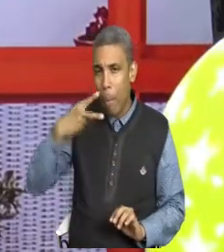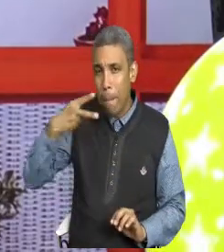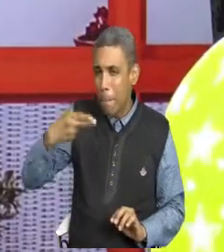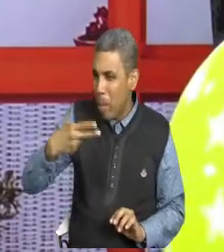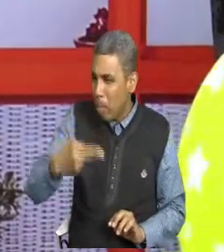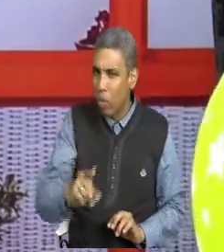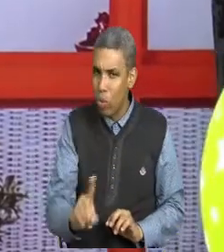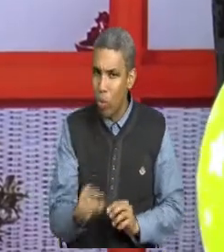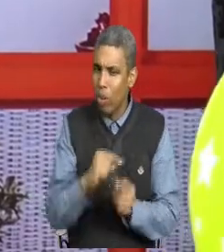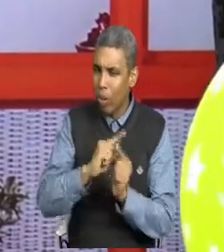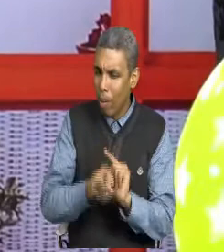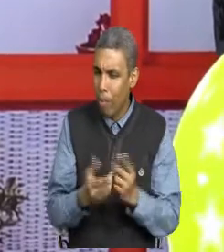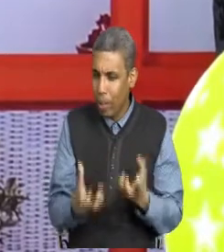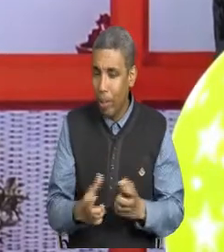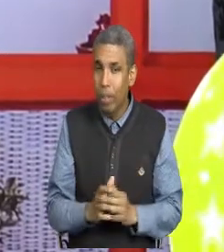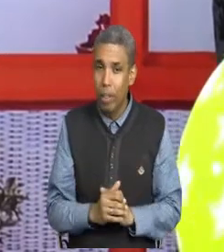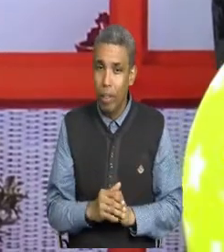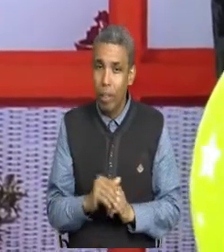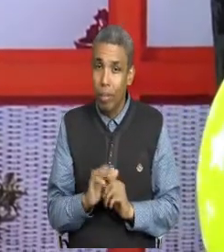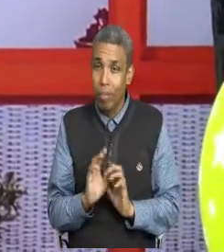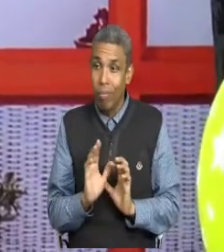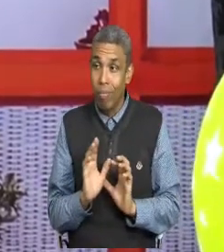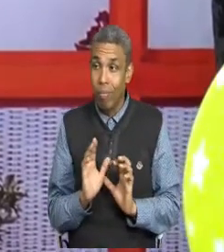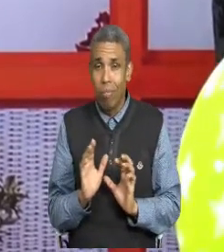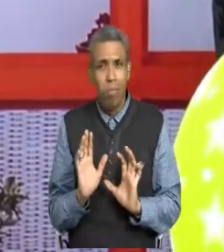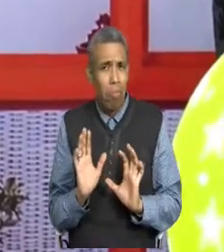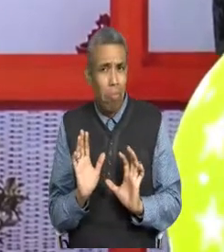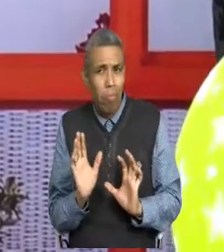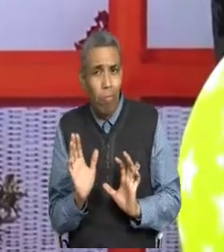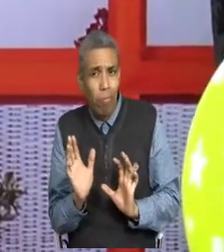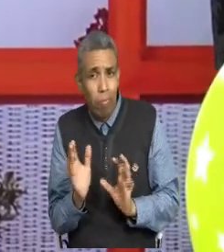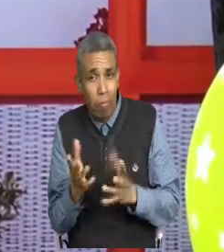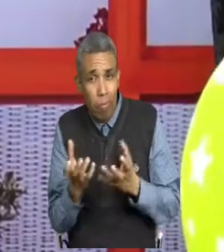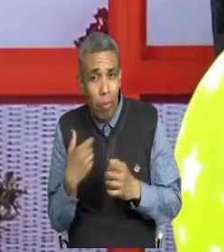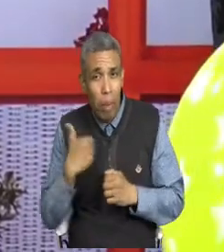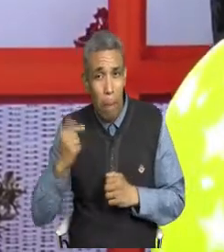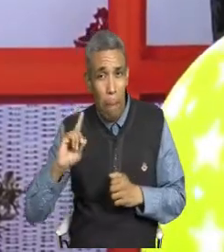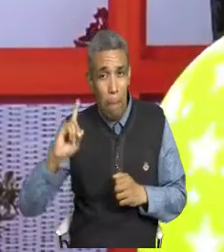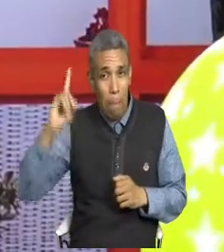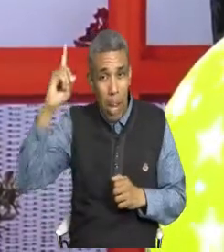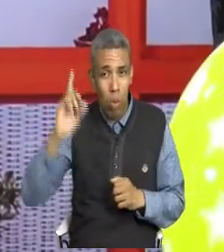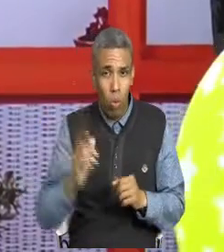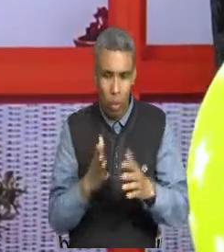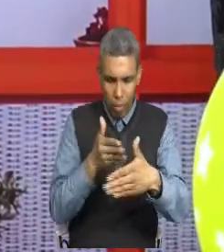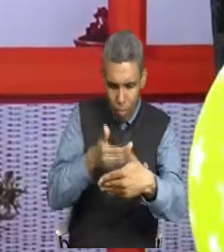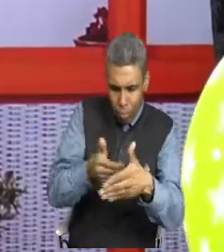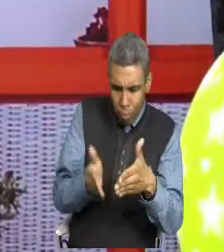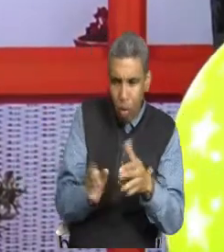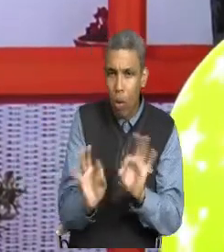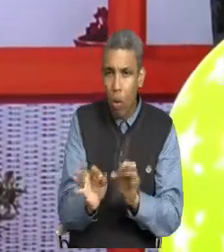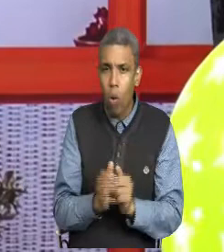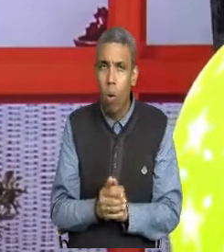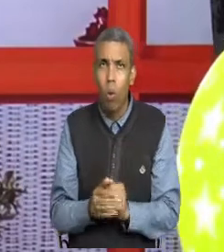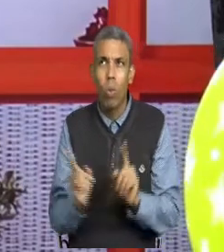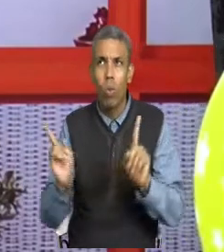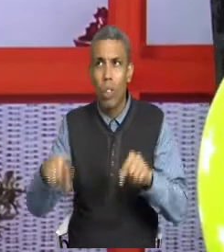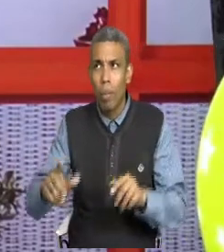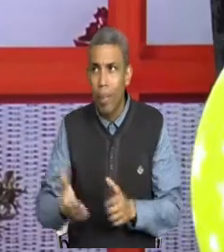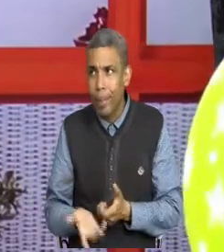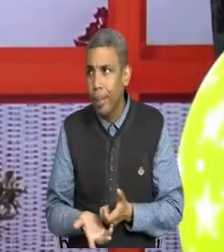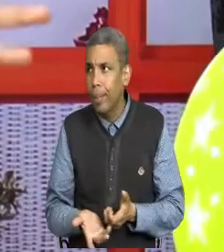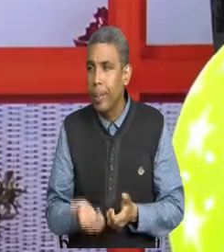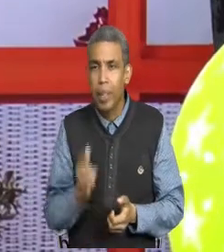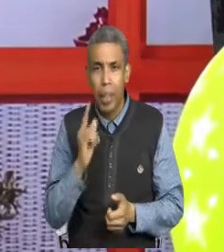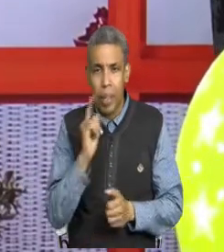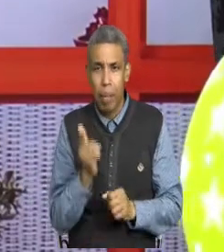contribuyendo de alguna otra forma al medio ambiente. ¿Por qué? Porque por lo menos los frascos que manejamos también son en vidrios. Entonces es algo que puede ser reutilizable, sí,